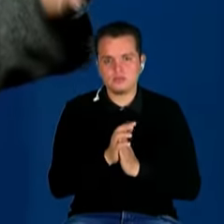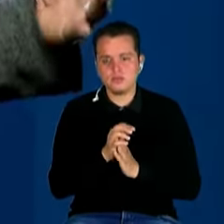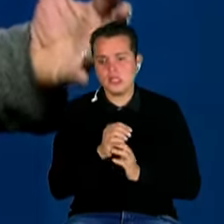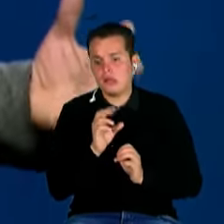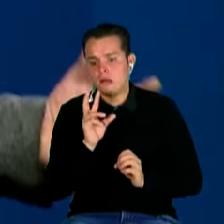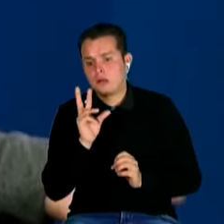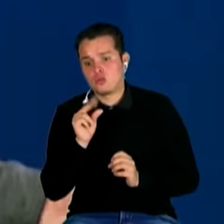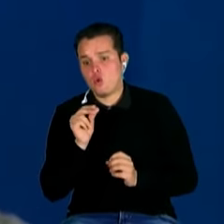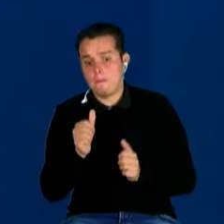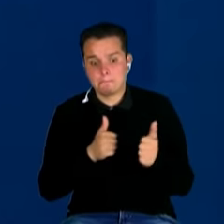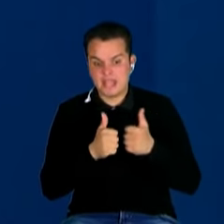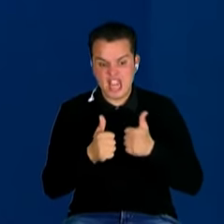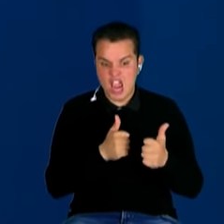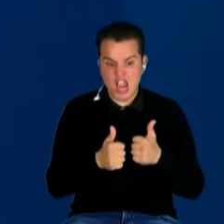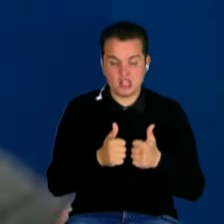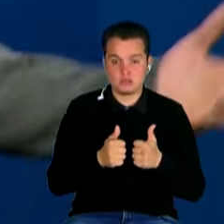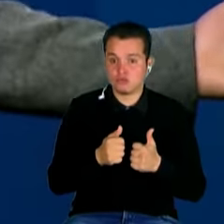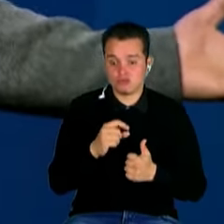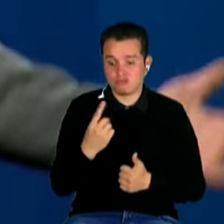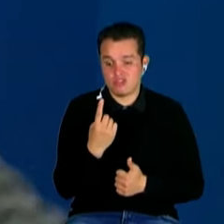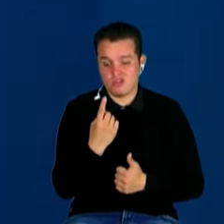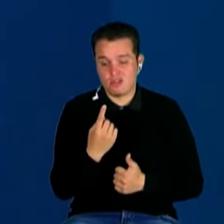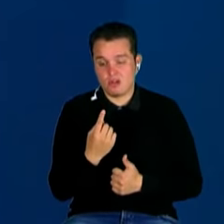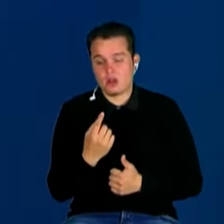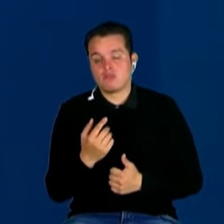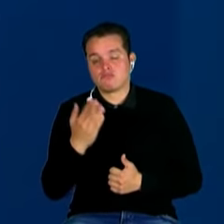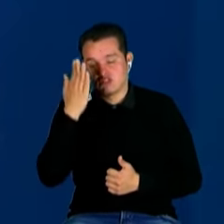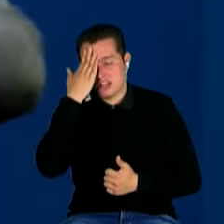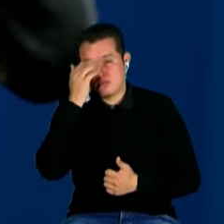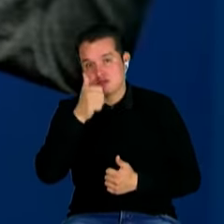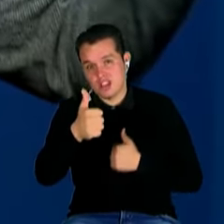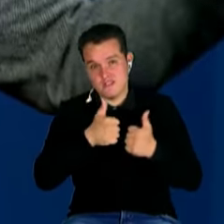aunque no te vaya bien. Sabemos que te va a ir bien, pero aunque no